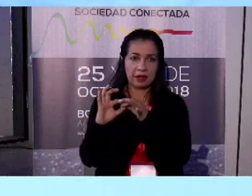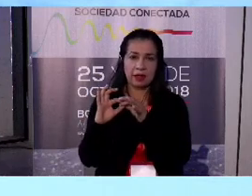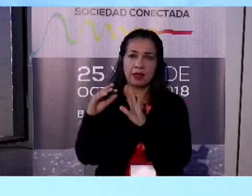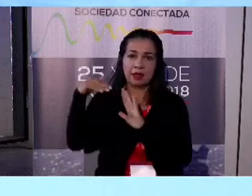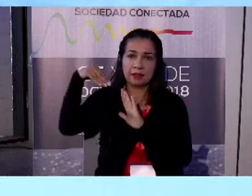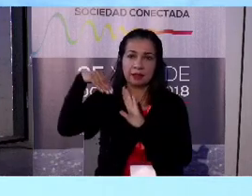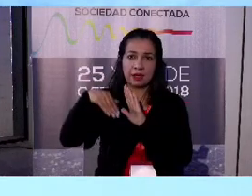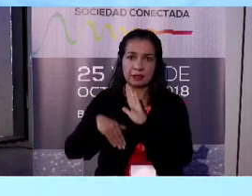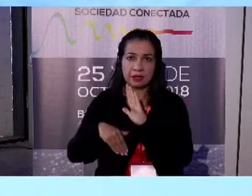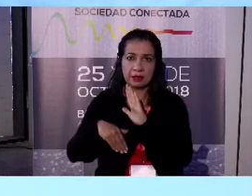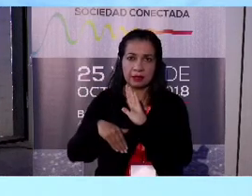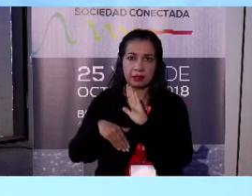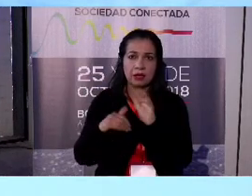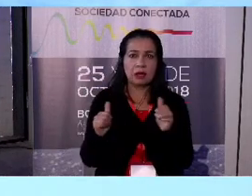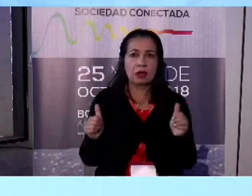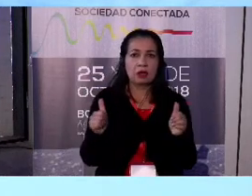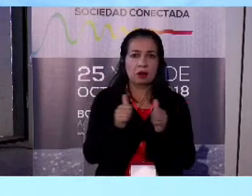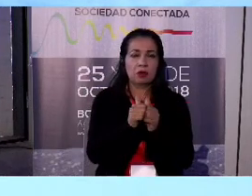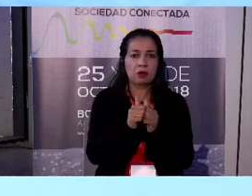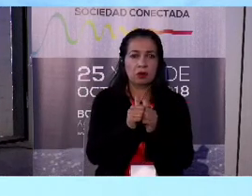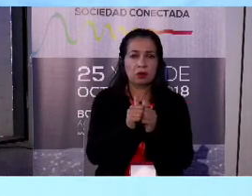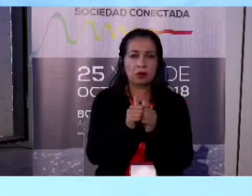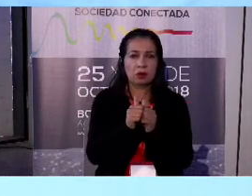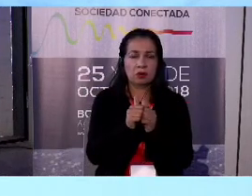descendente con una